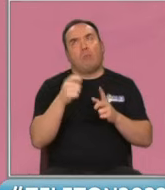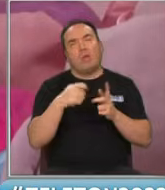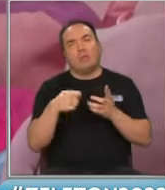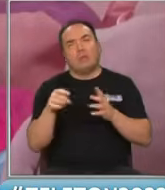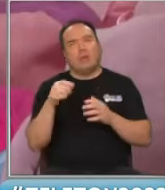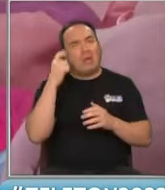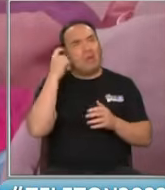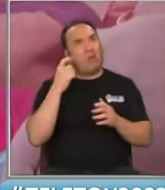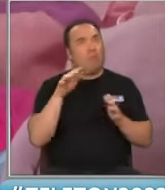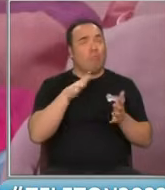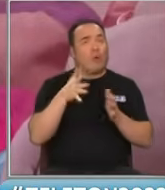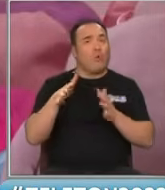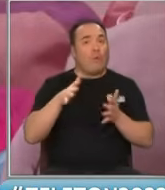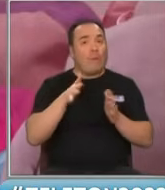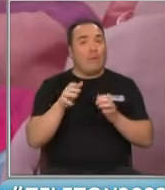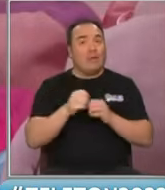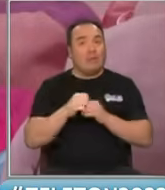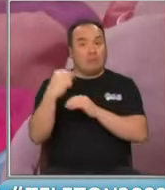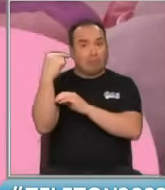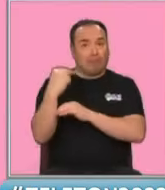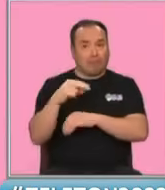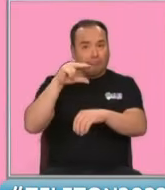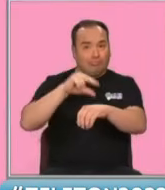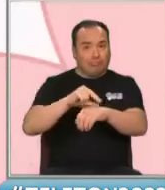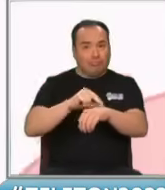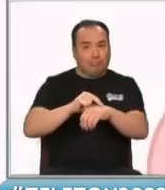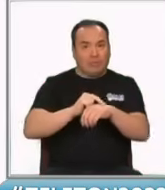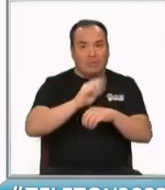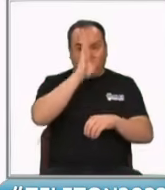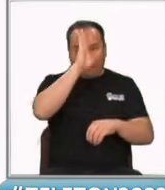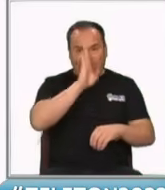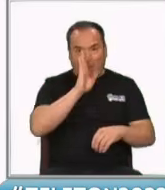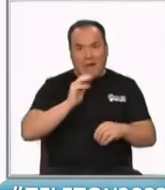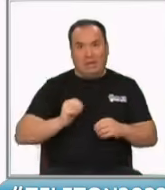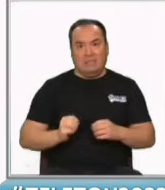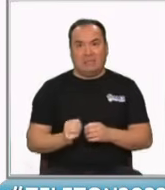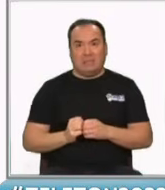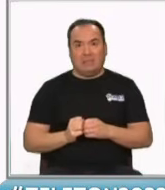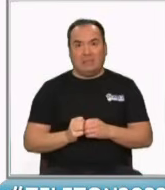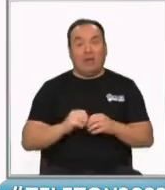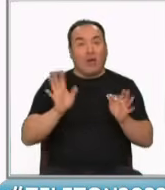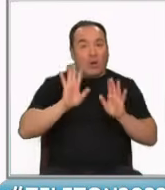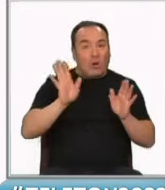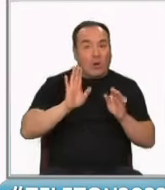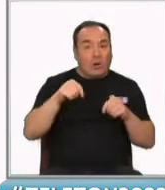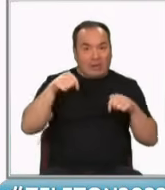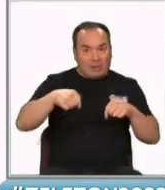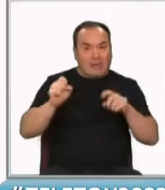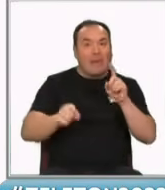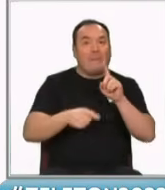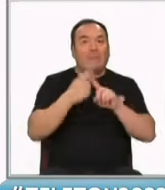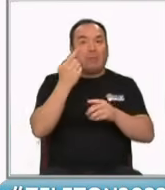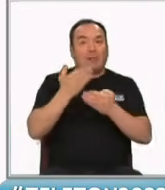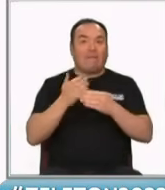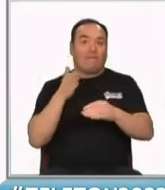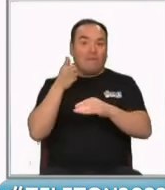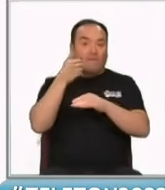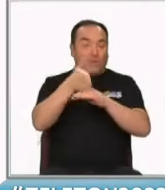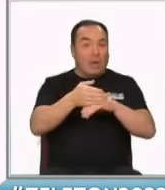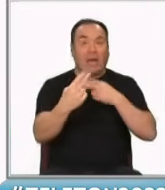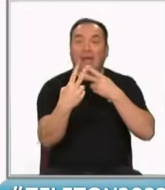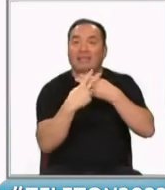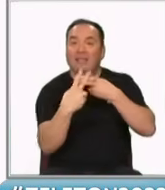que fue, me diagnosticaron la parálisis cerebral. Hola, mis Amanda Lovers. Hoy es la primera citación de